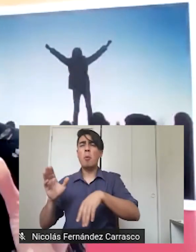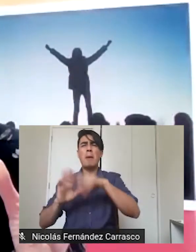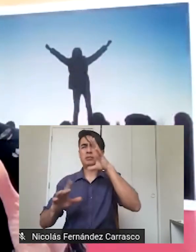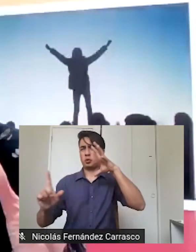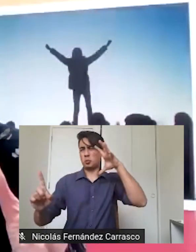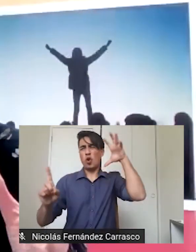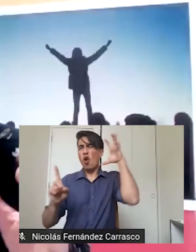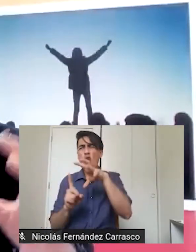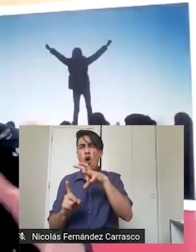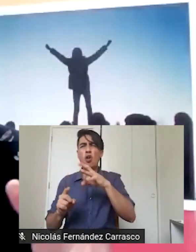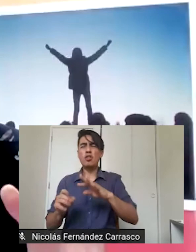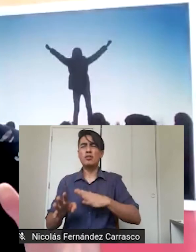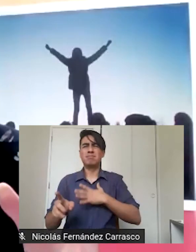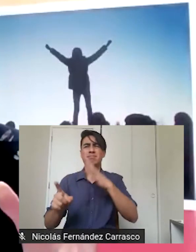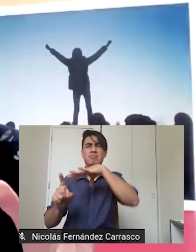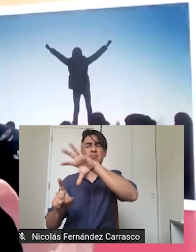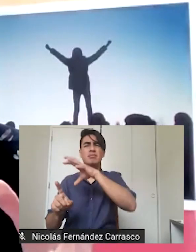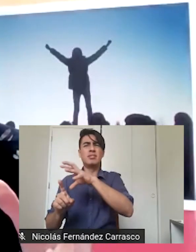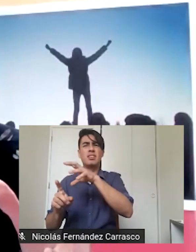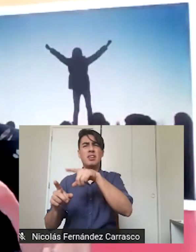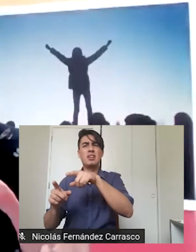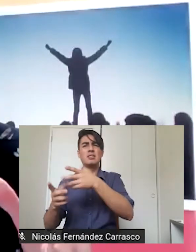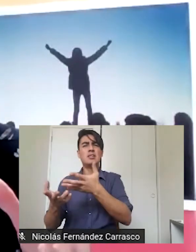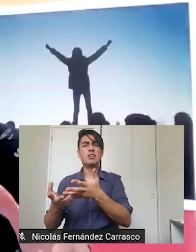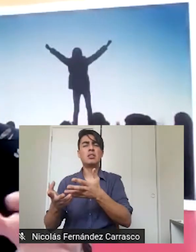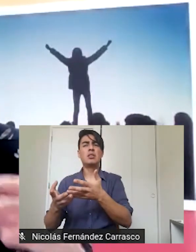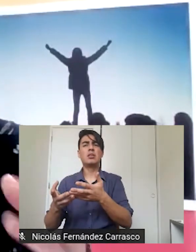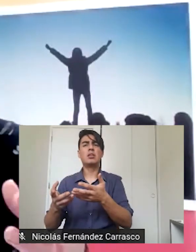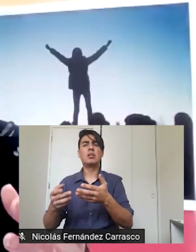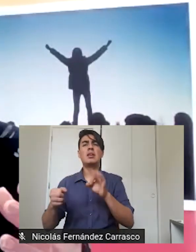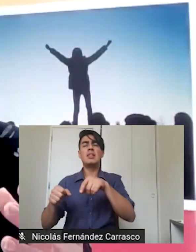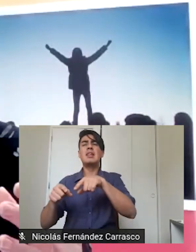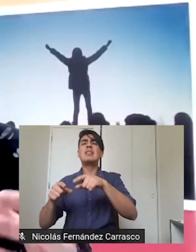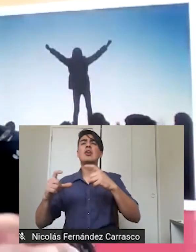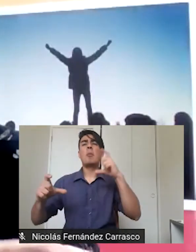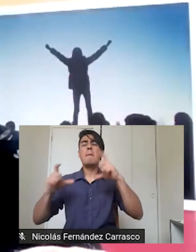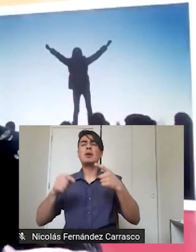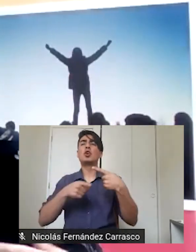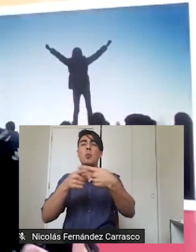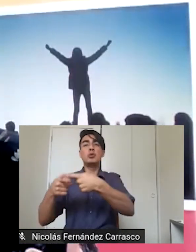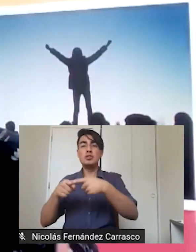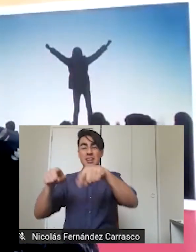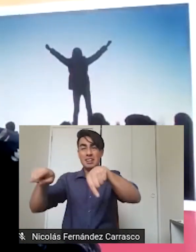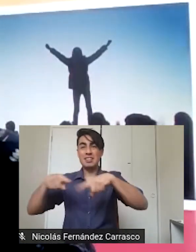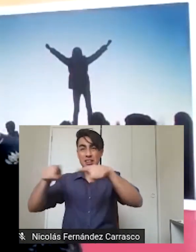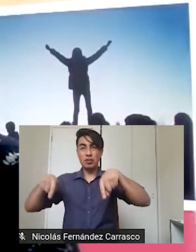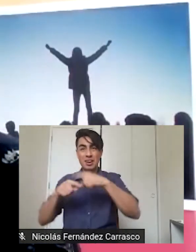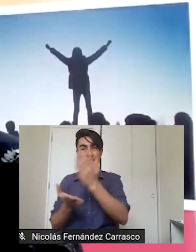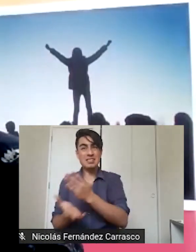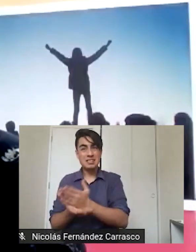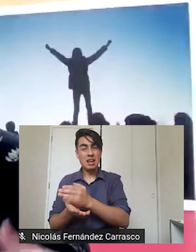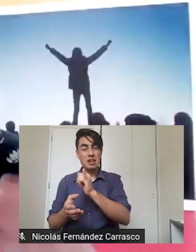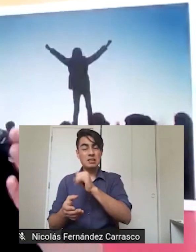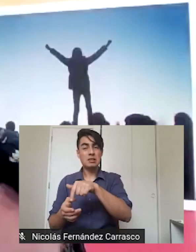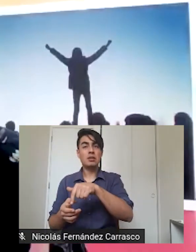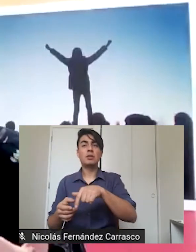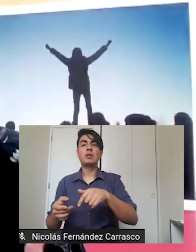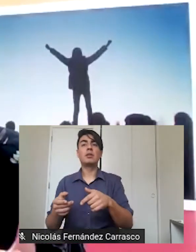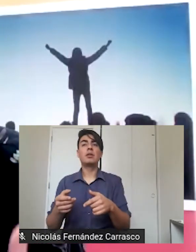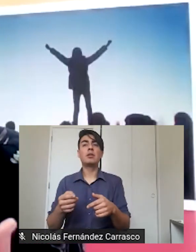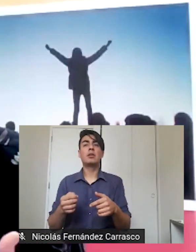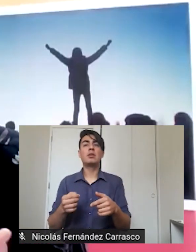persona o el comentario que hizo en ese aspecto social de la clase. Y en ese